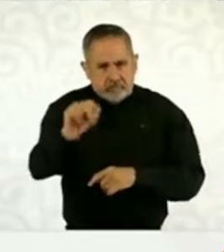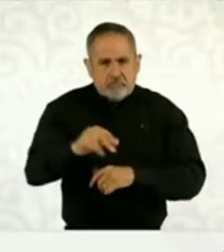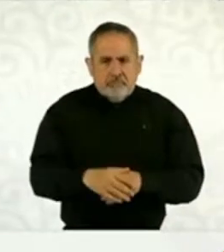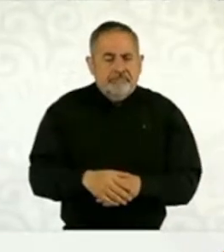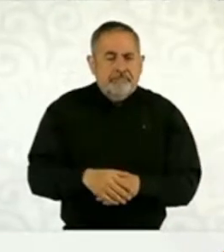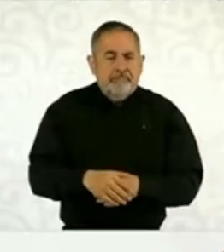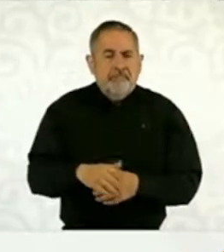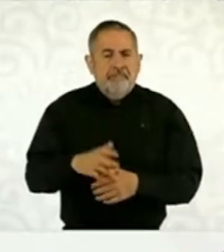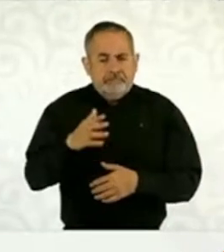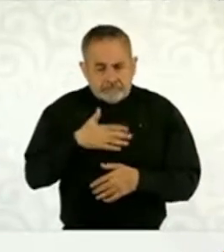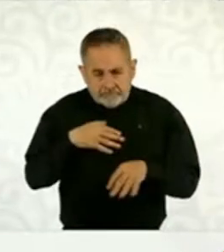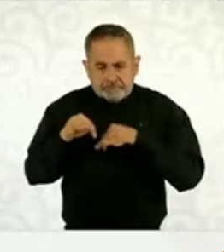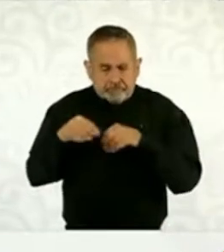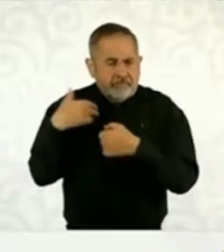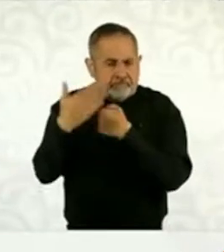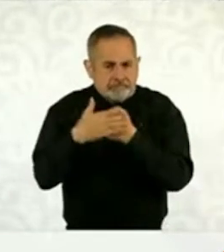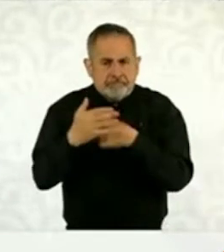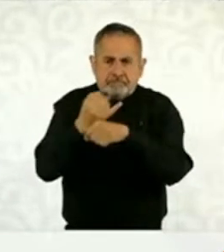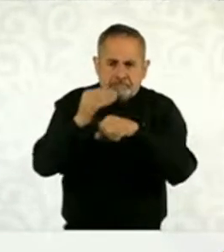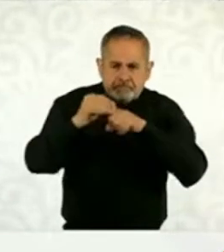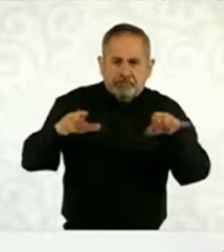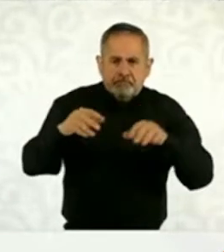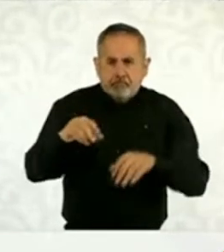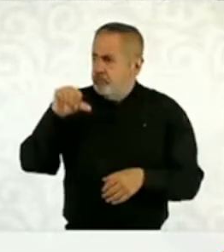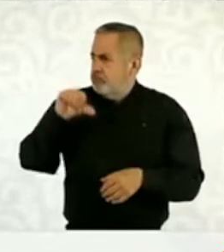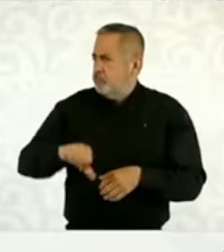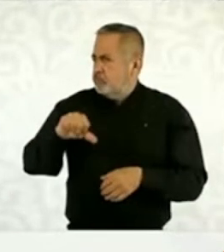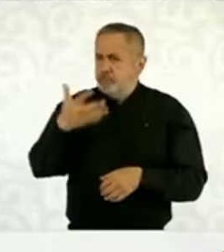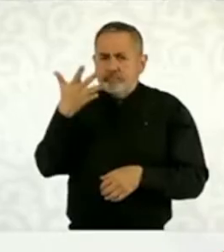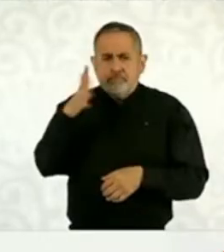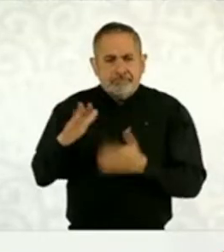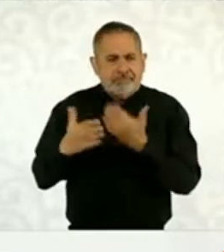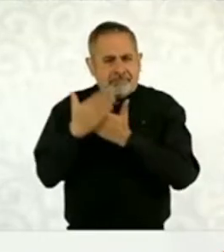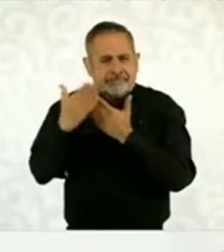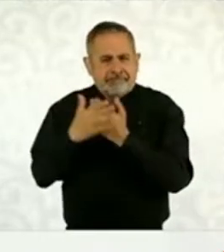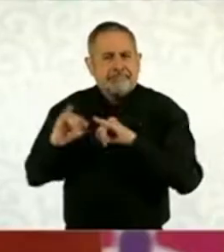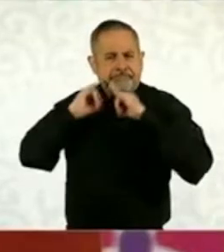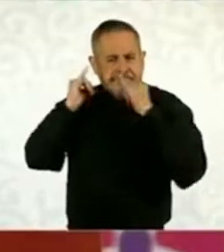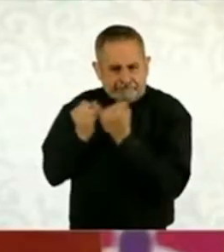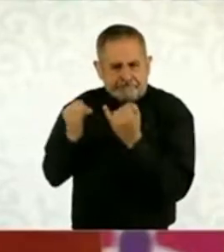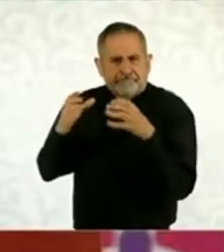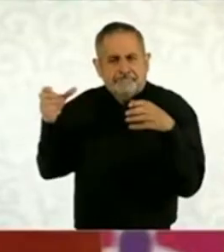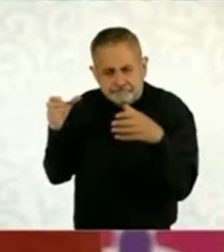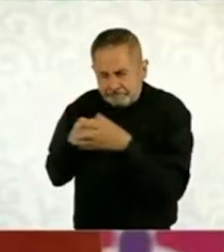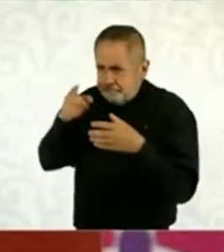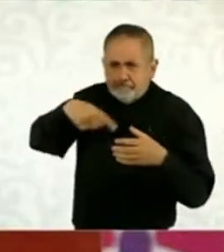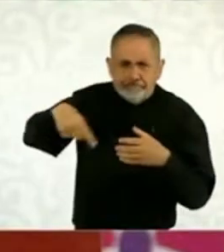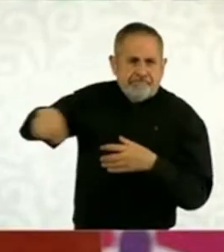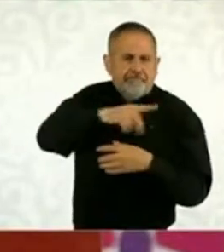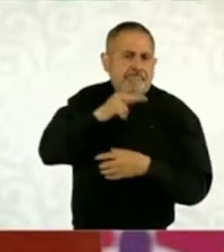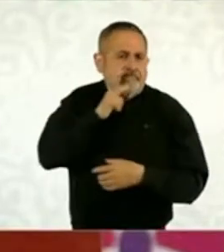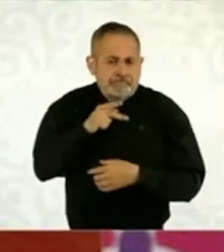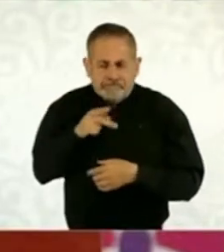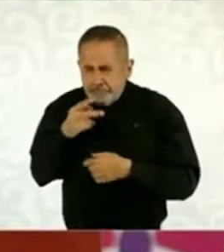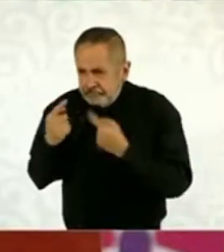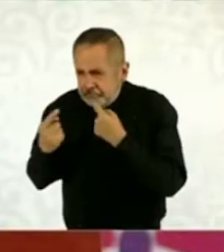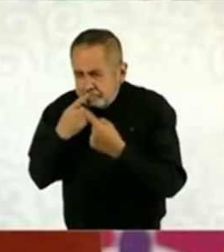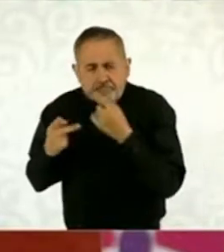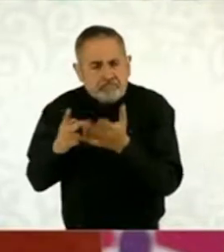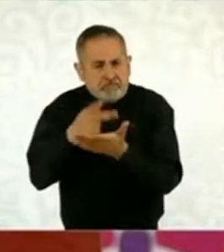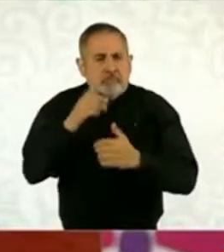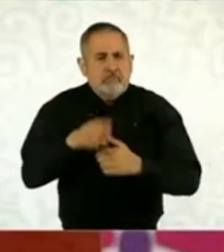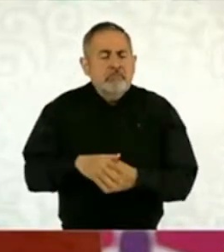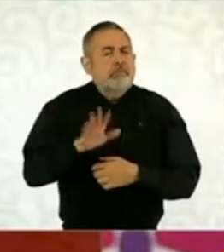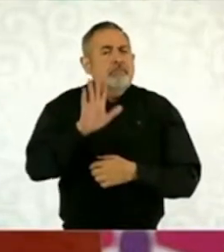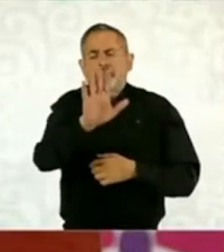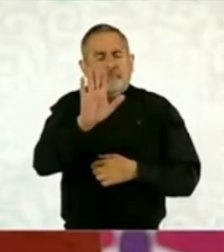Estamos trabajando y ya lo vamos a informar. De hecho, a las 10 de la mañana tengo hoy reunión de nuevo con todo el equipo. En